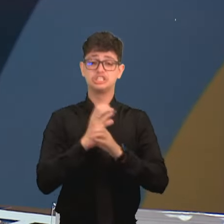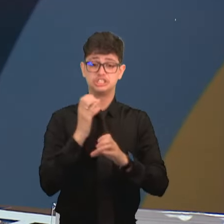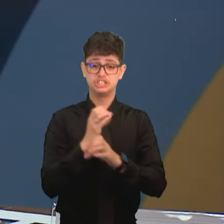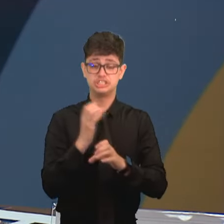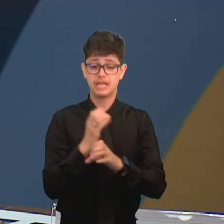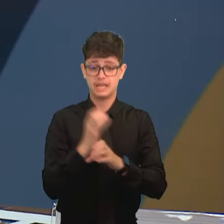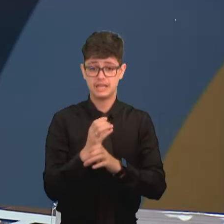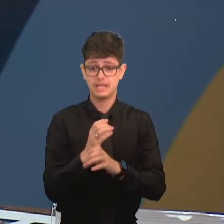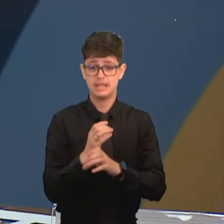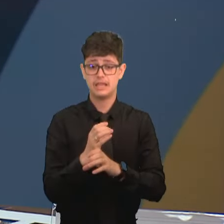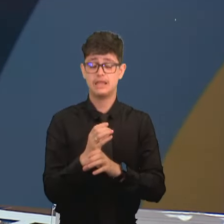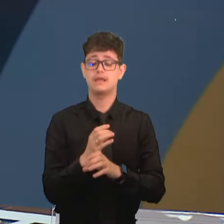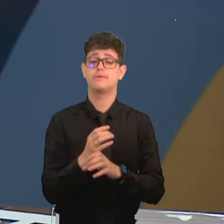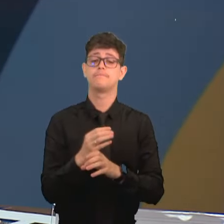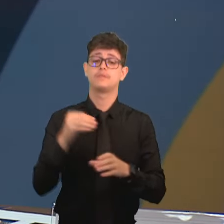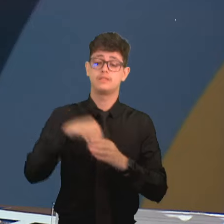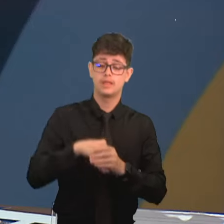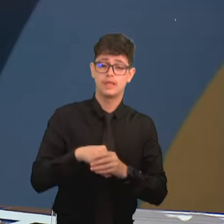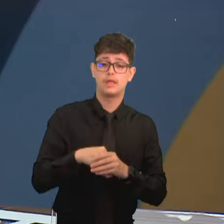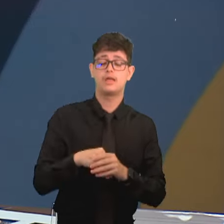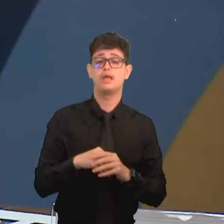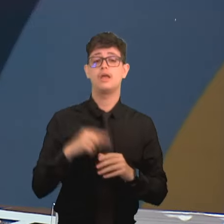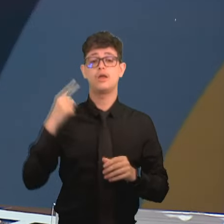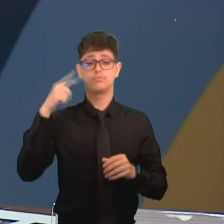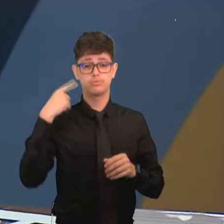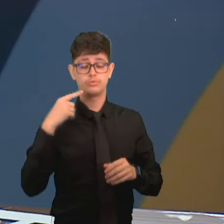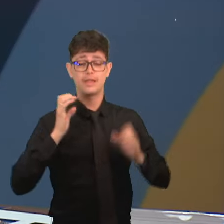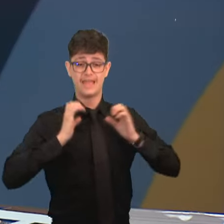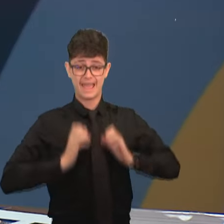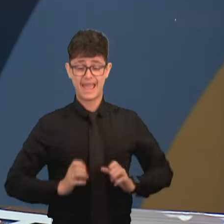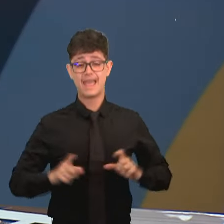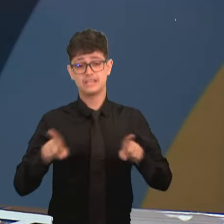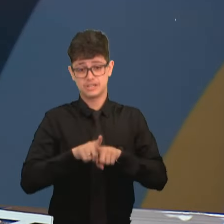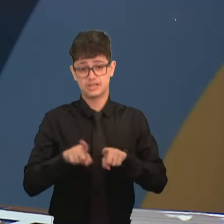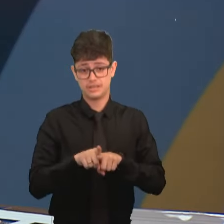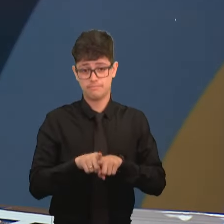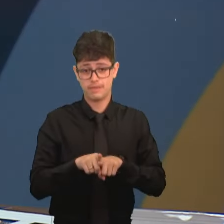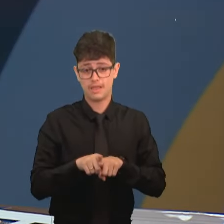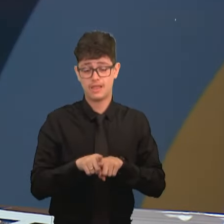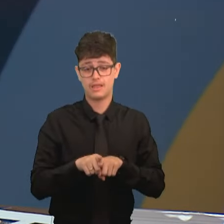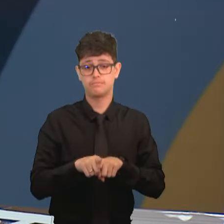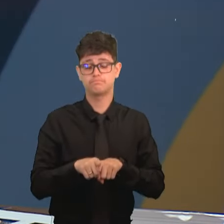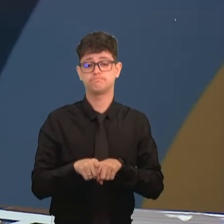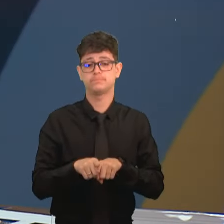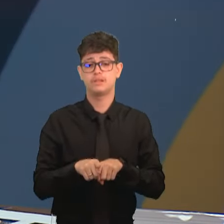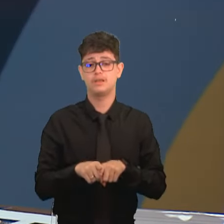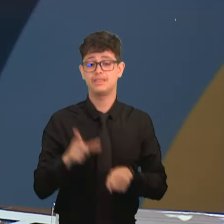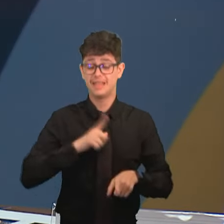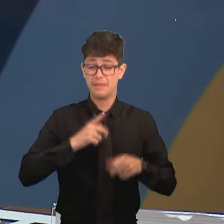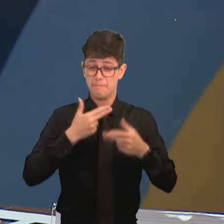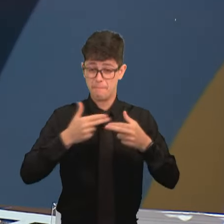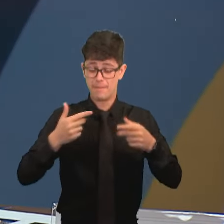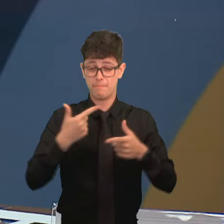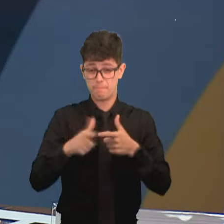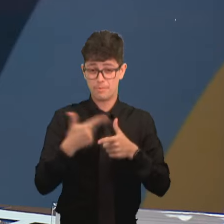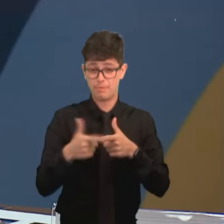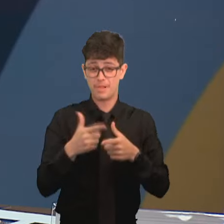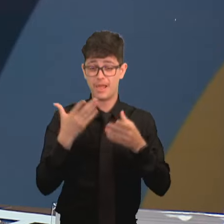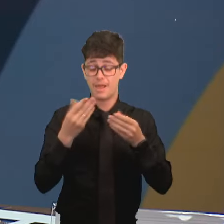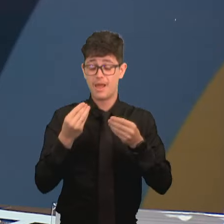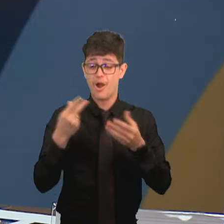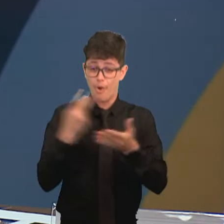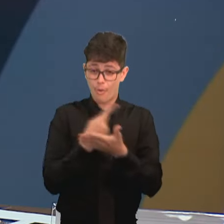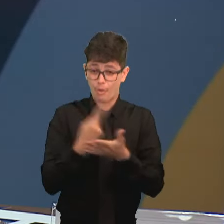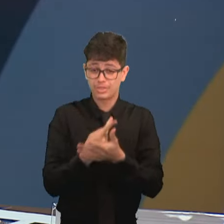estadística, y también un derecho a políticas públicas, éticas, educación. Son problemas que están surgiendo rápidamente.